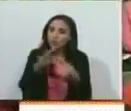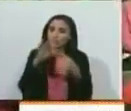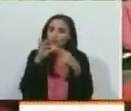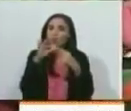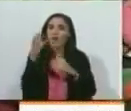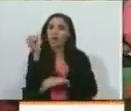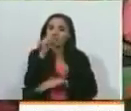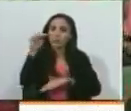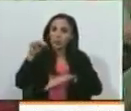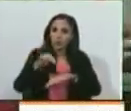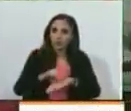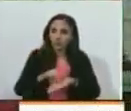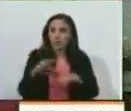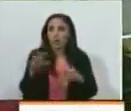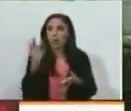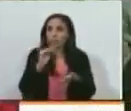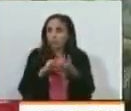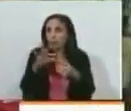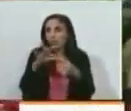¿Qué le parece a ustedes esa idea?